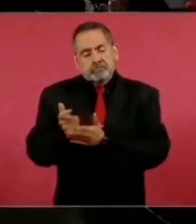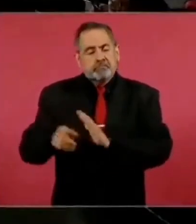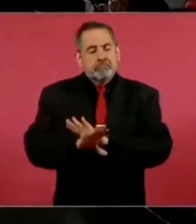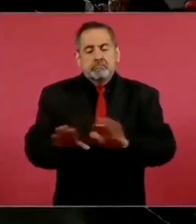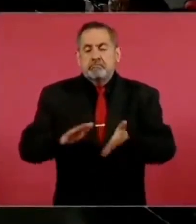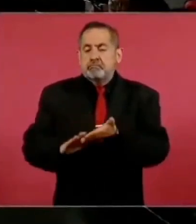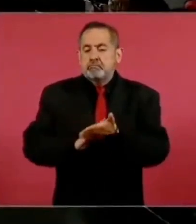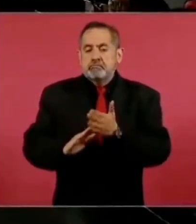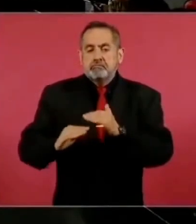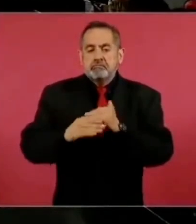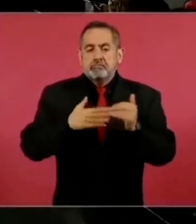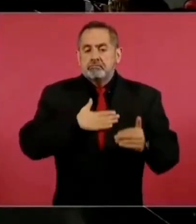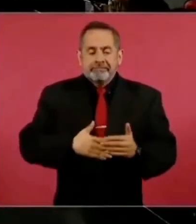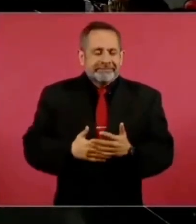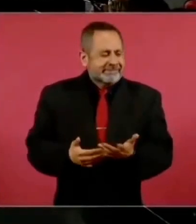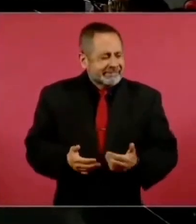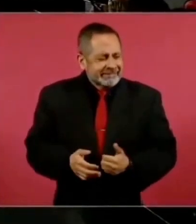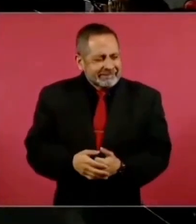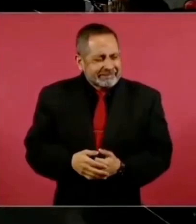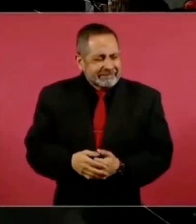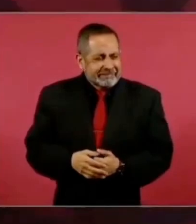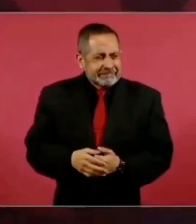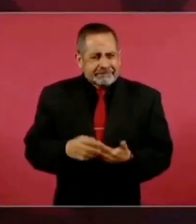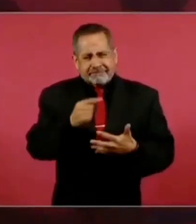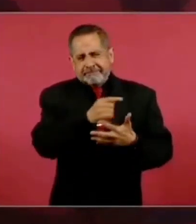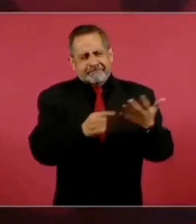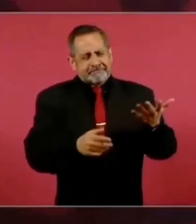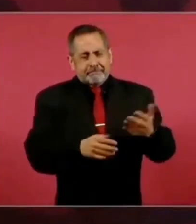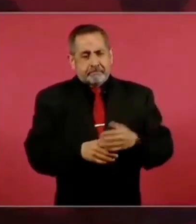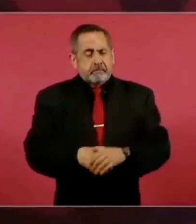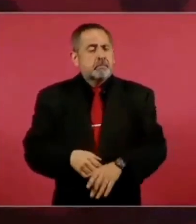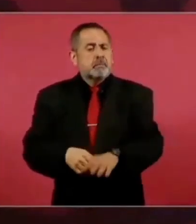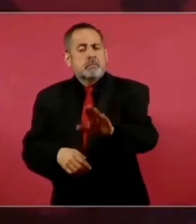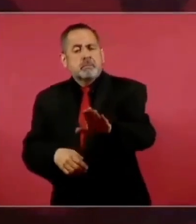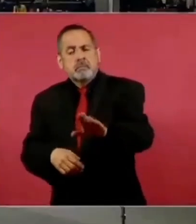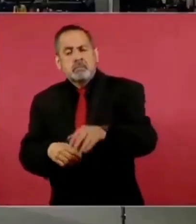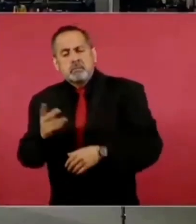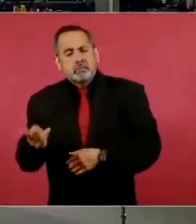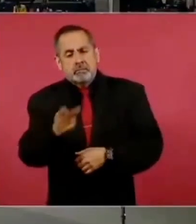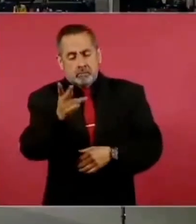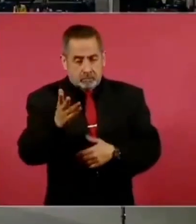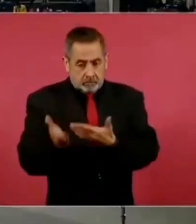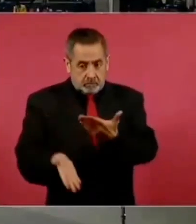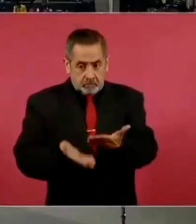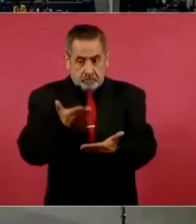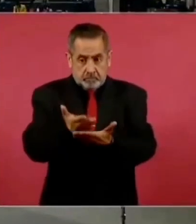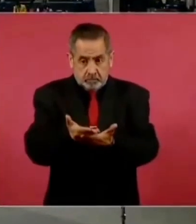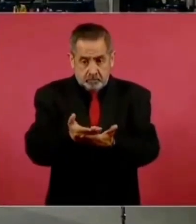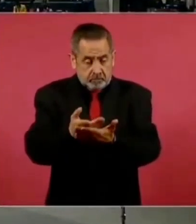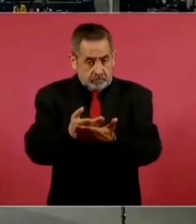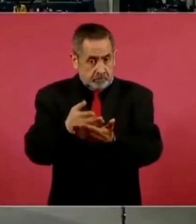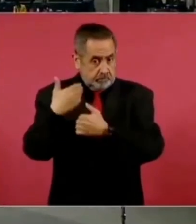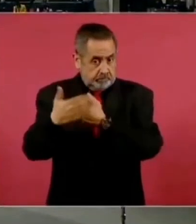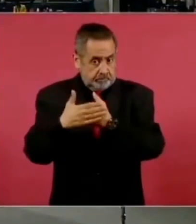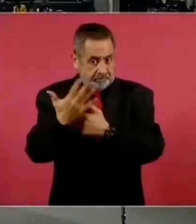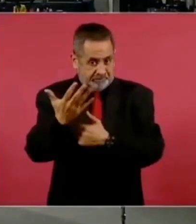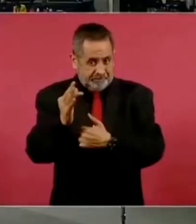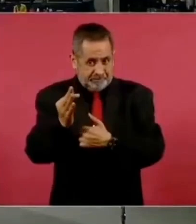Todo fue así. En su propuesta de la Constitución está entonces que la CFE